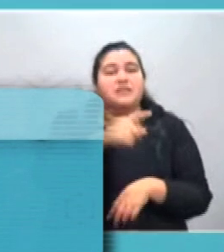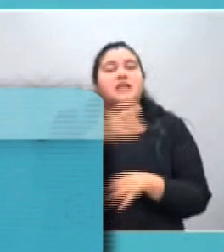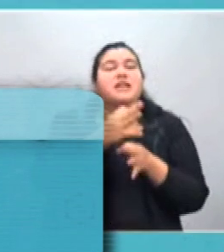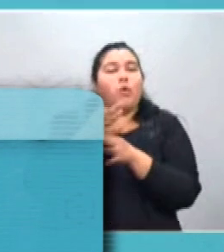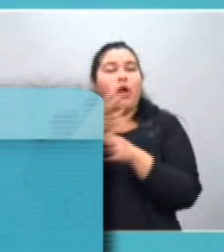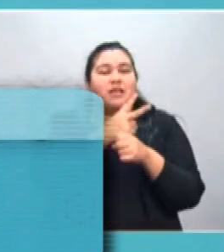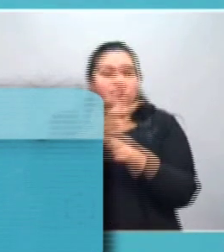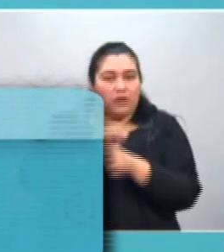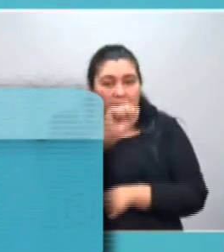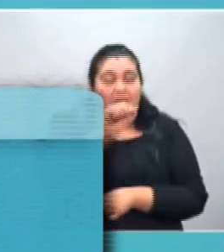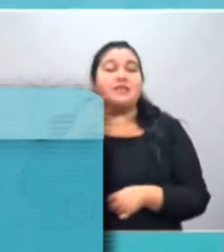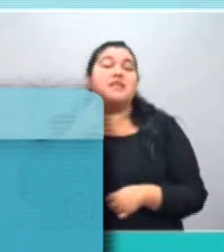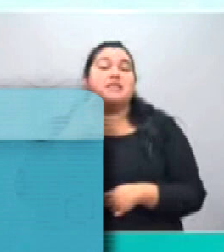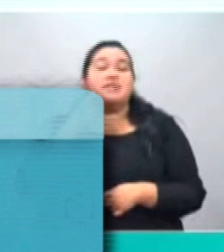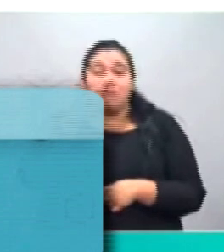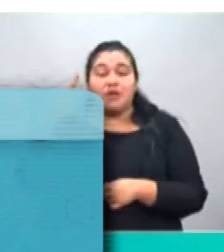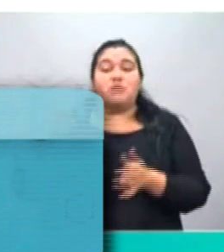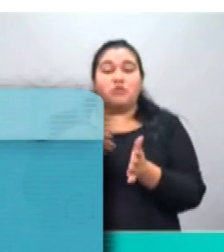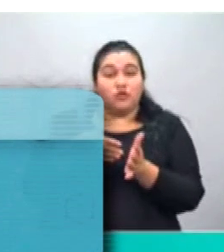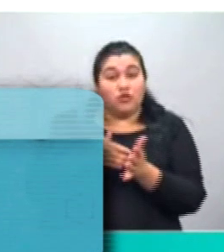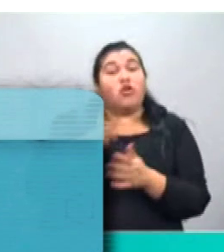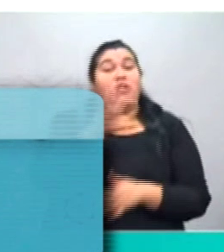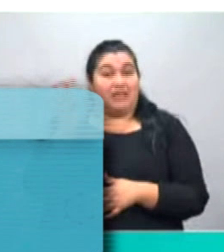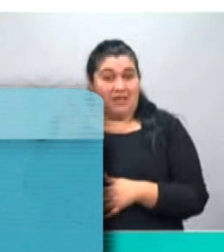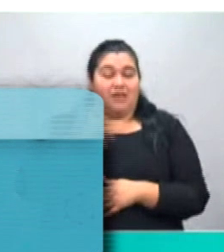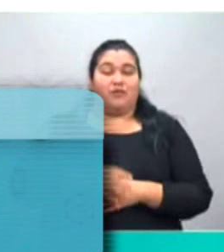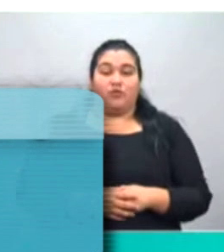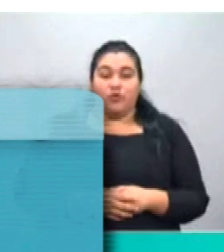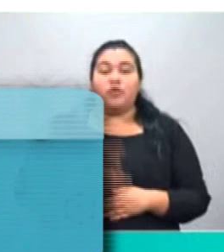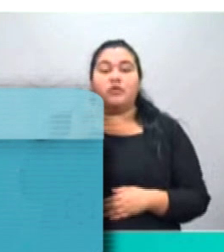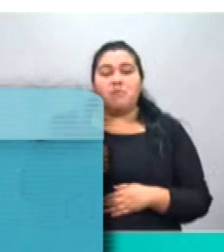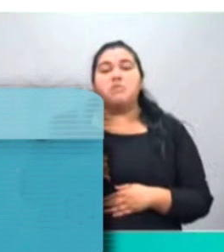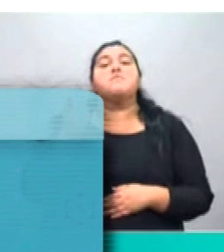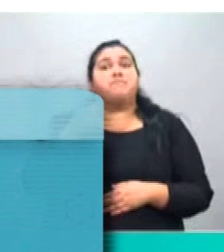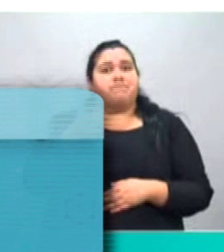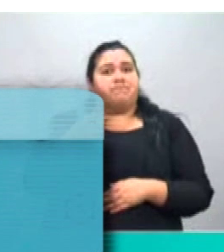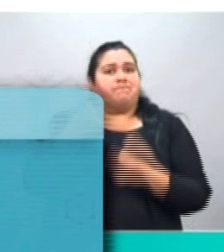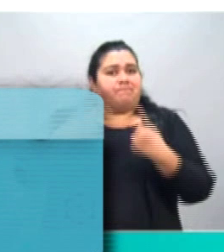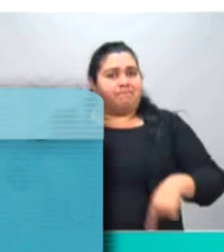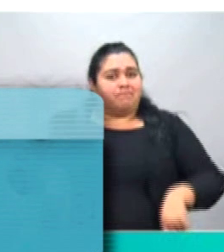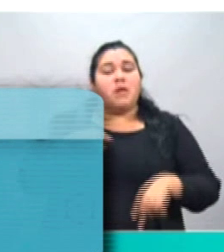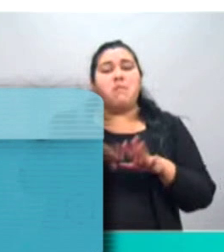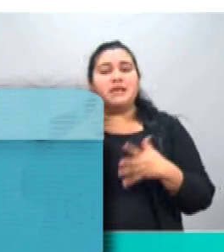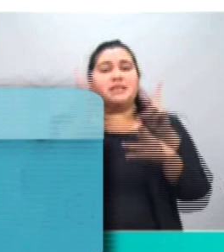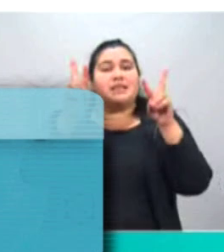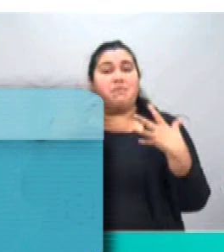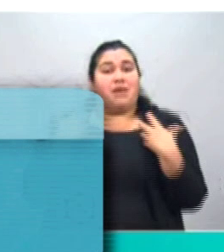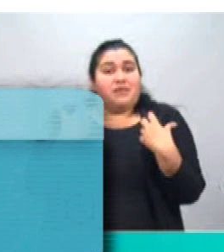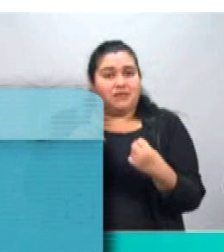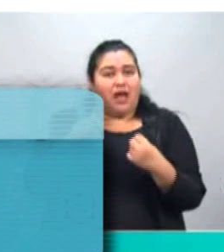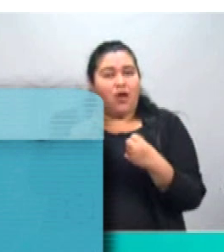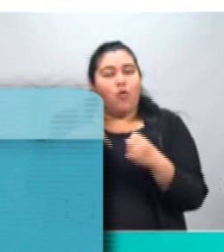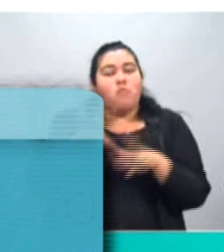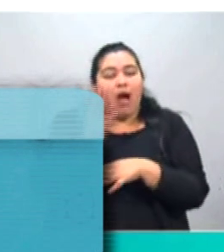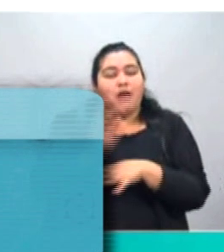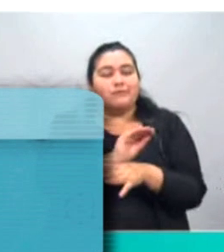secundarios, 13.500 millones de pesos que nos adeudan, programa SUMAR en materia de salud, que es darle cobertura